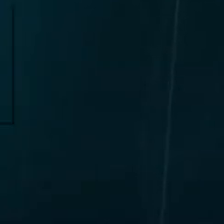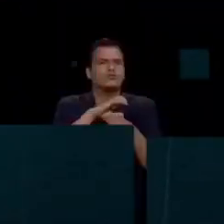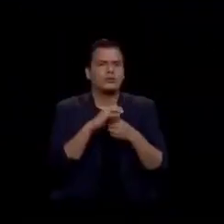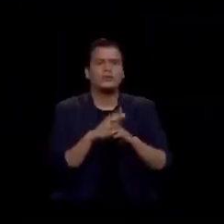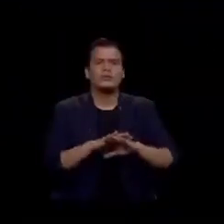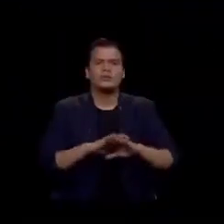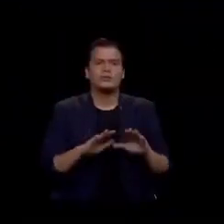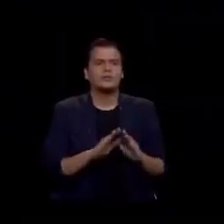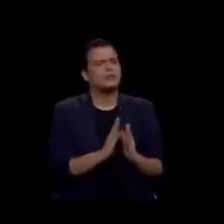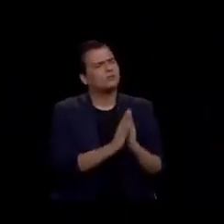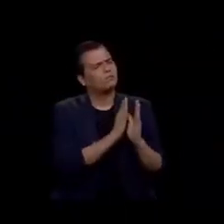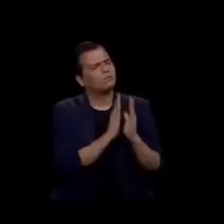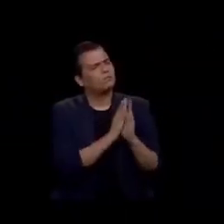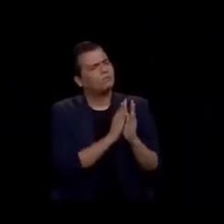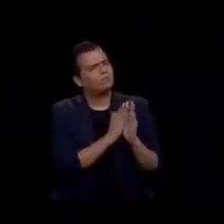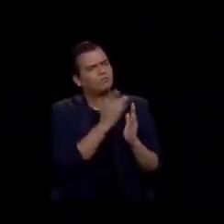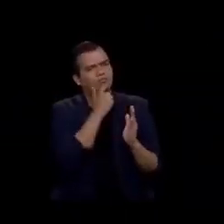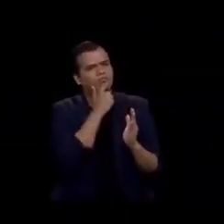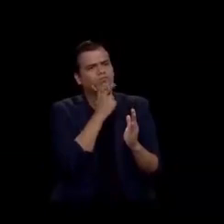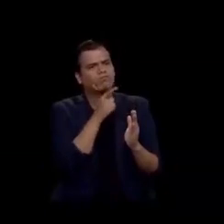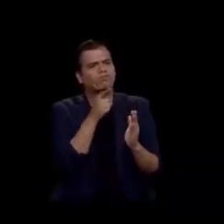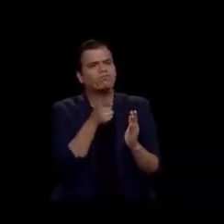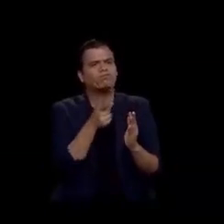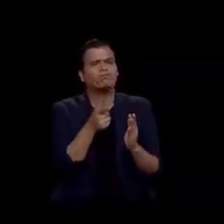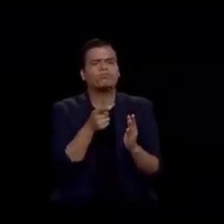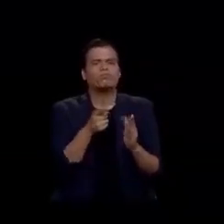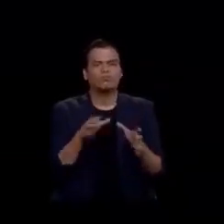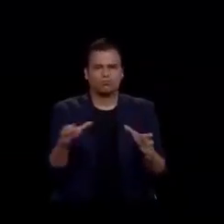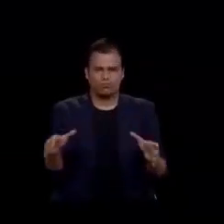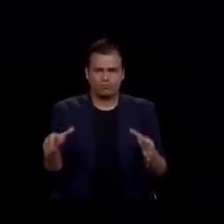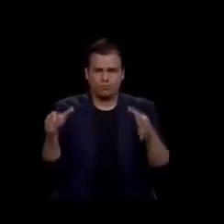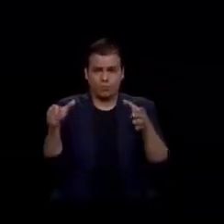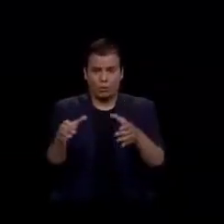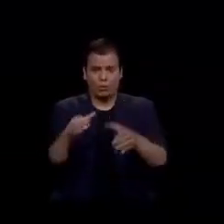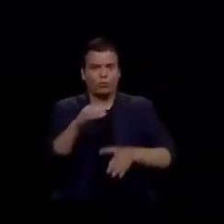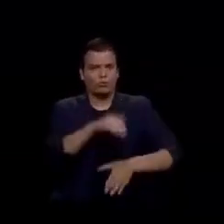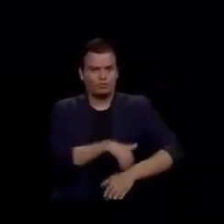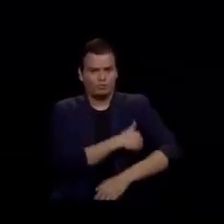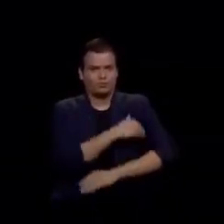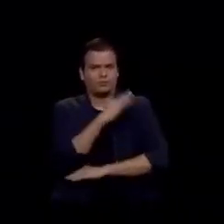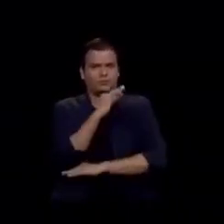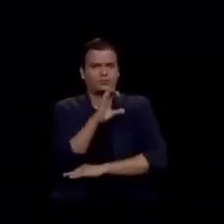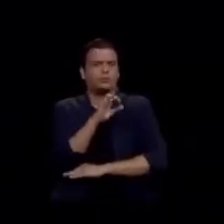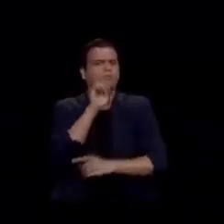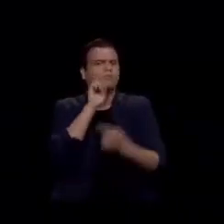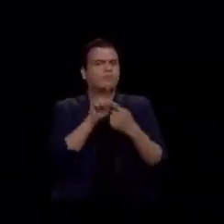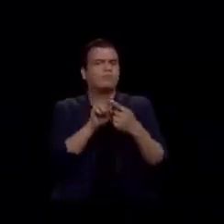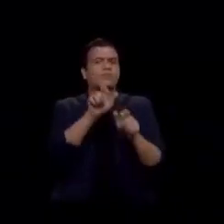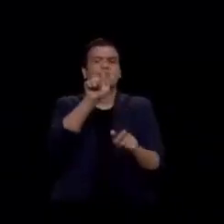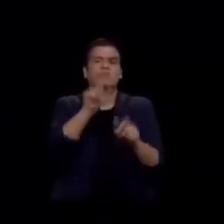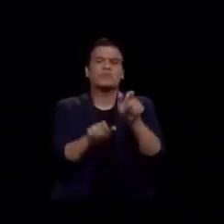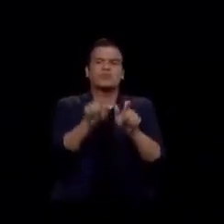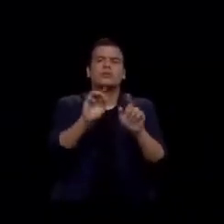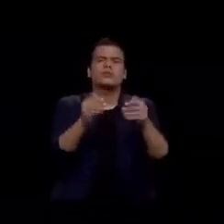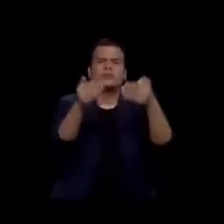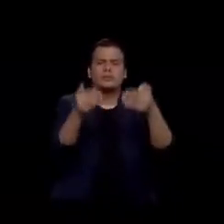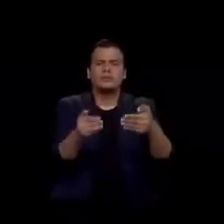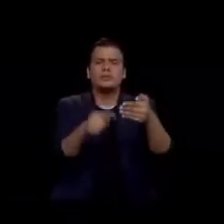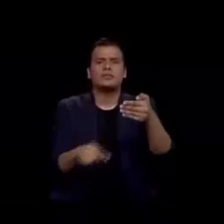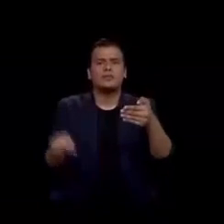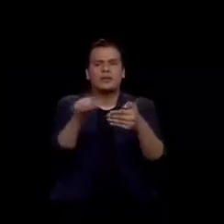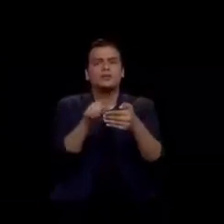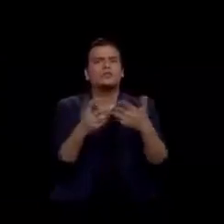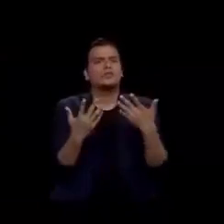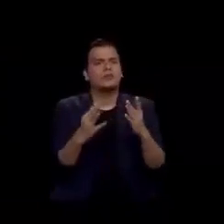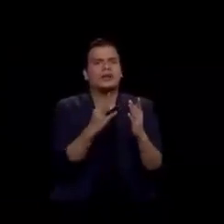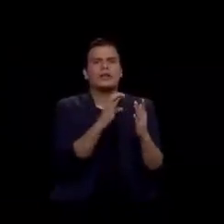a ver qué nos cuentas un poco sobre cuáles son los esfuerzos que hacemos desde el ministerio para que a las personas que se encuentren en una condición de discapacidad puedan